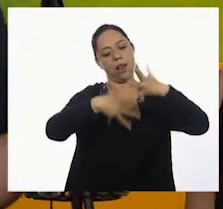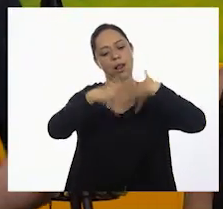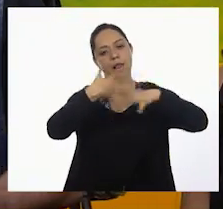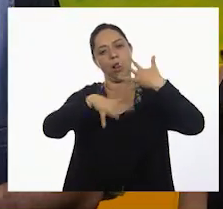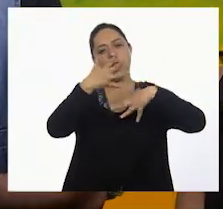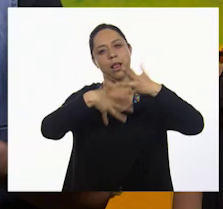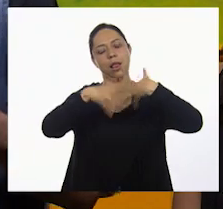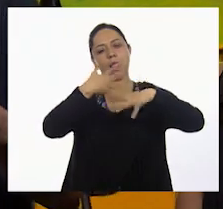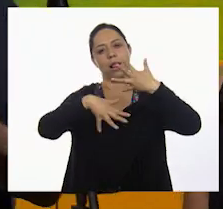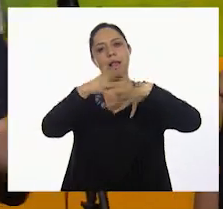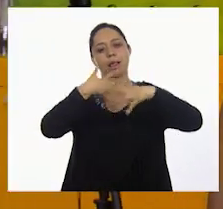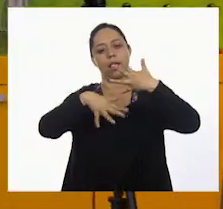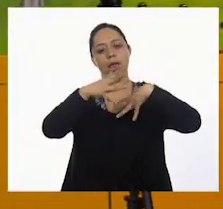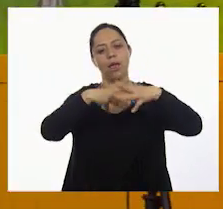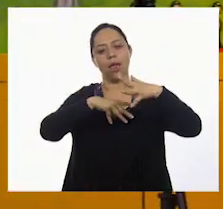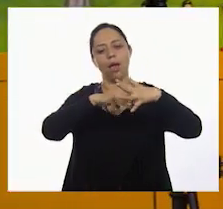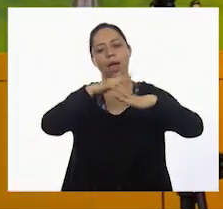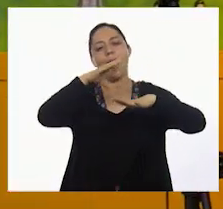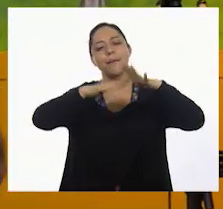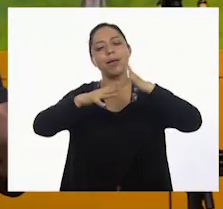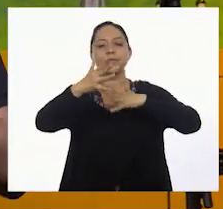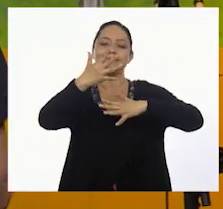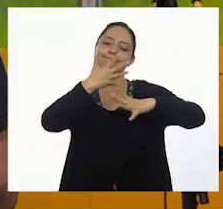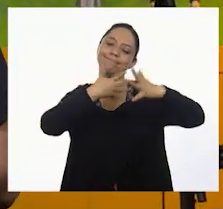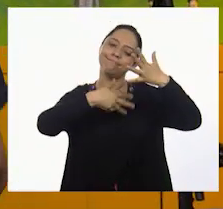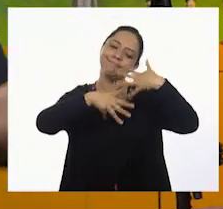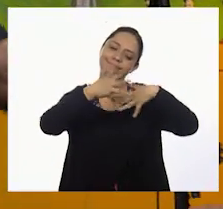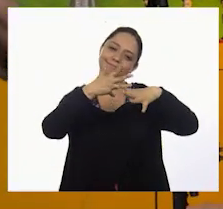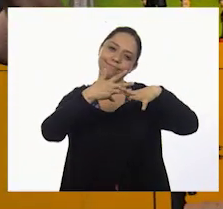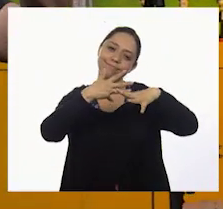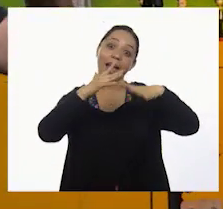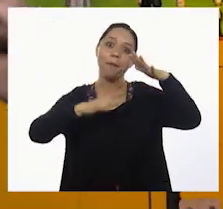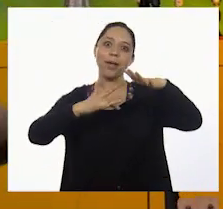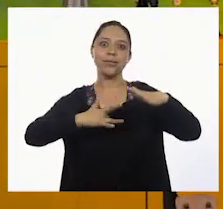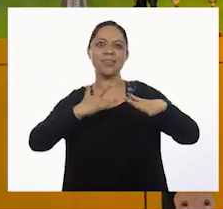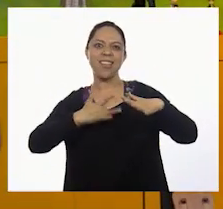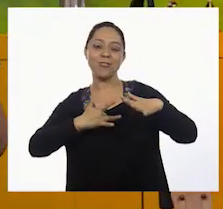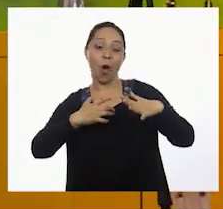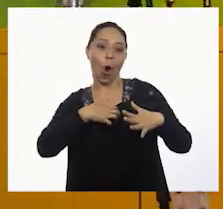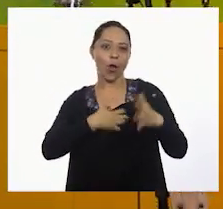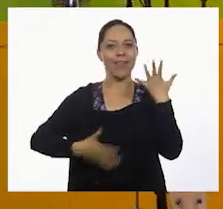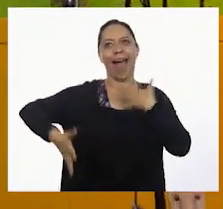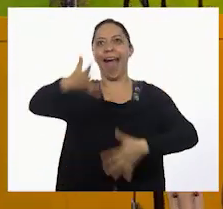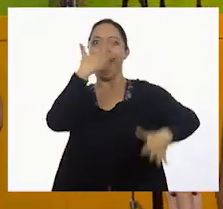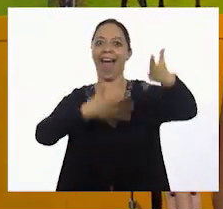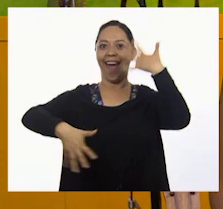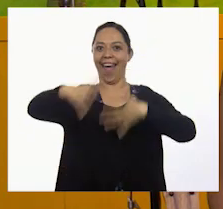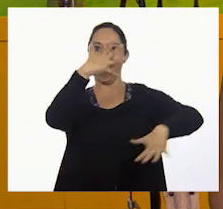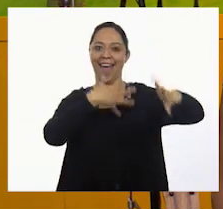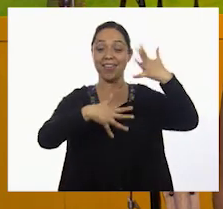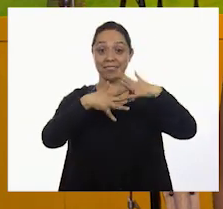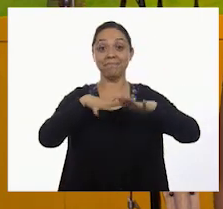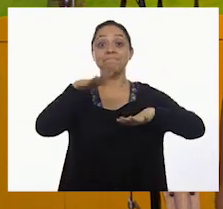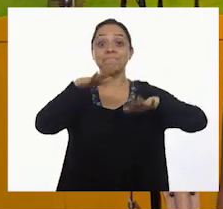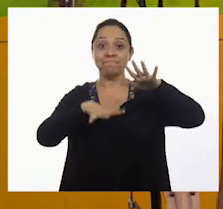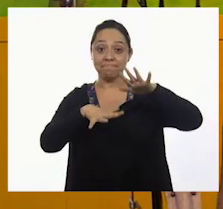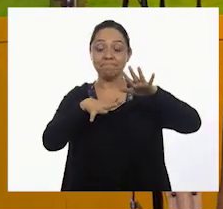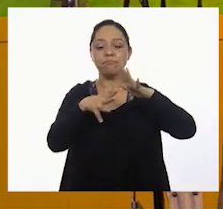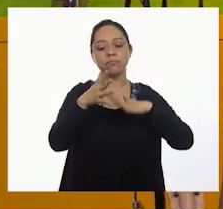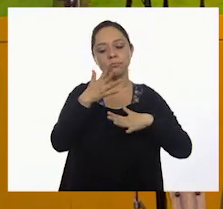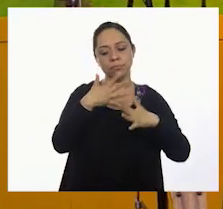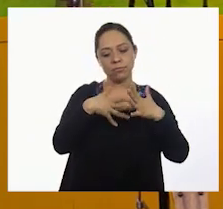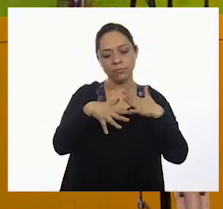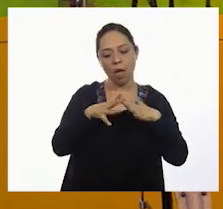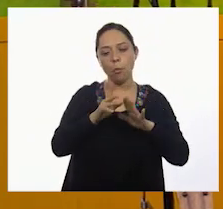hablamos con un sonido más dulce o cuando estamos contentos levantamos la voz. En ocasiones también dejamos silencios.